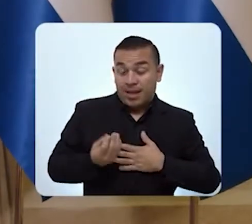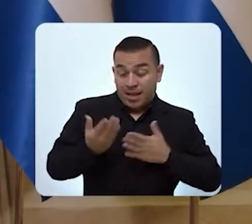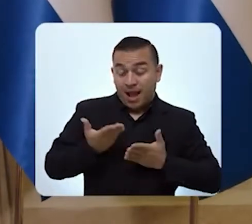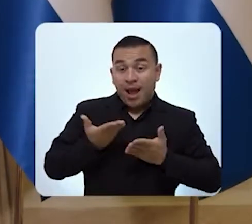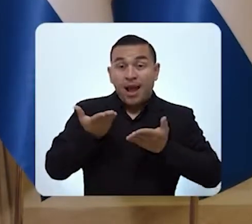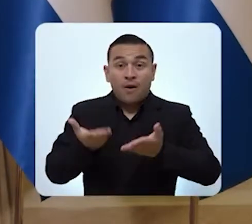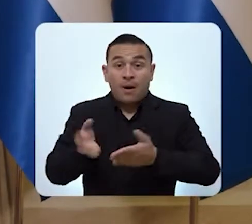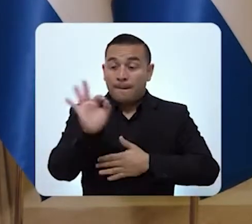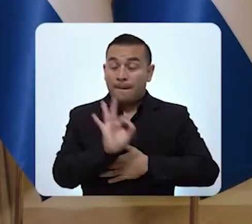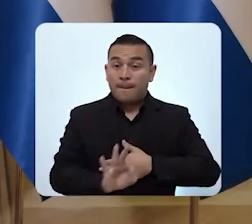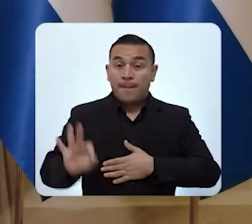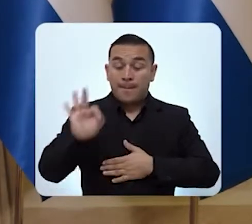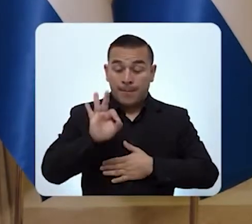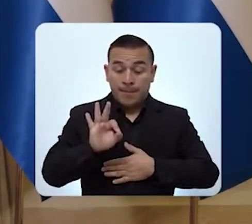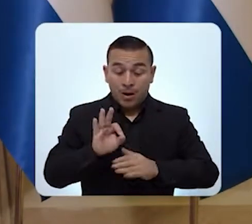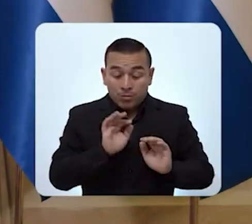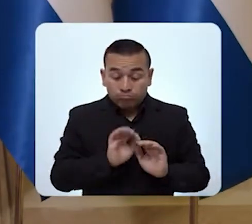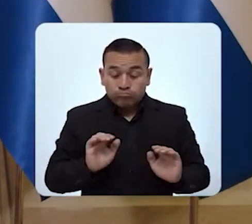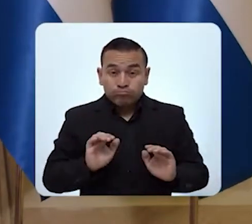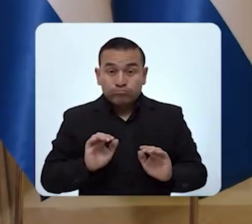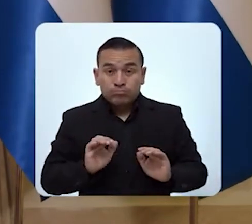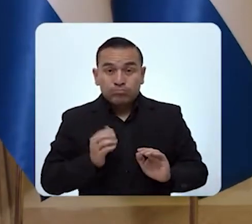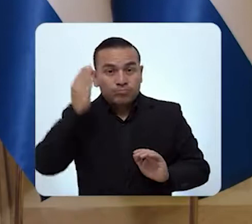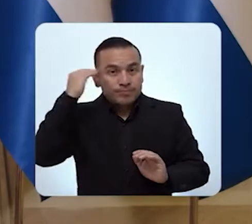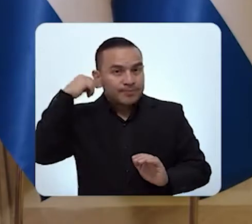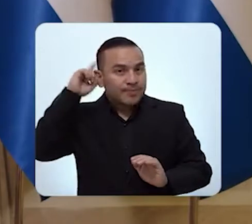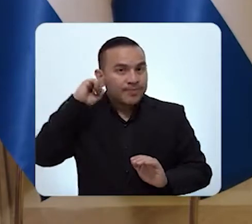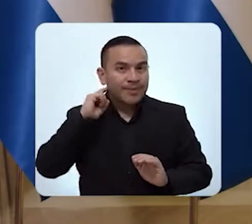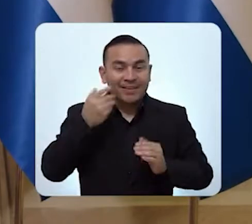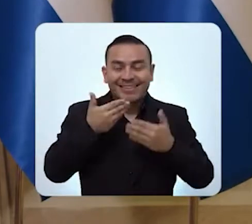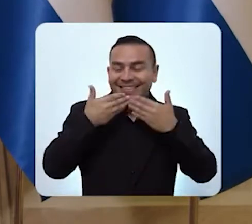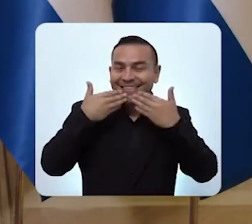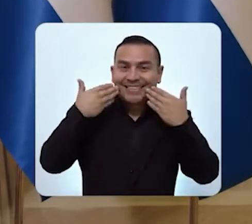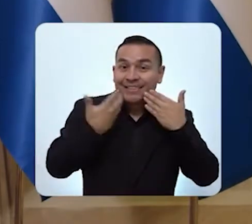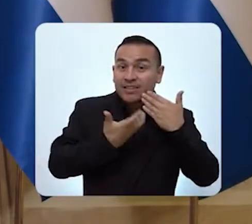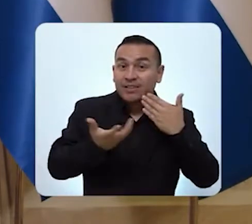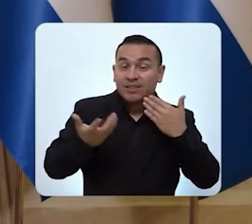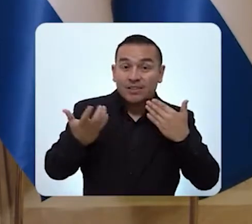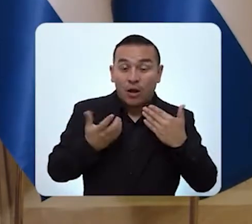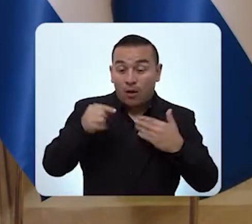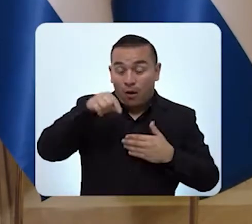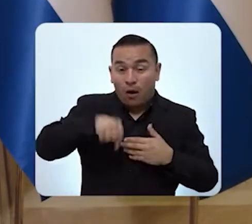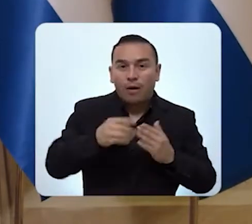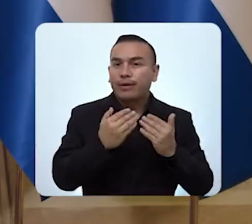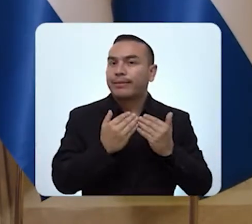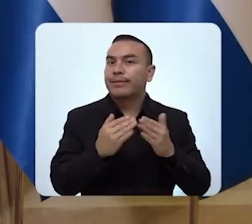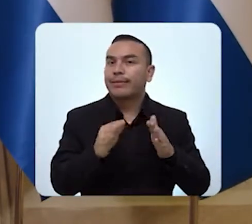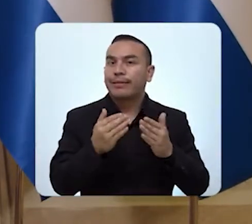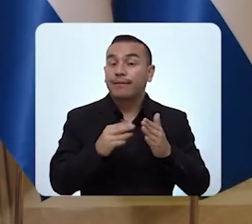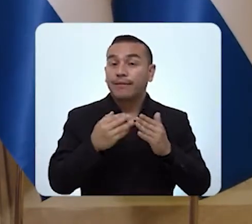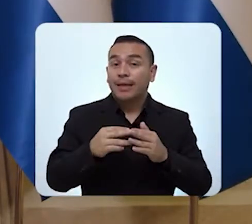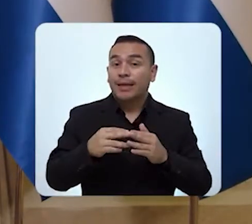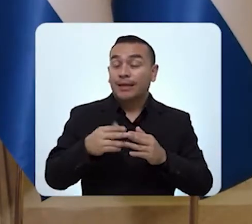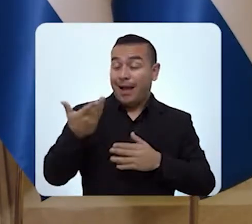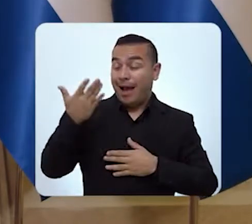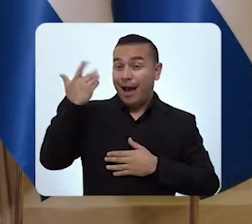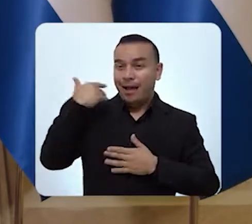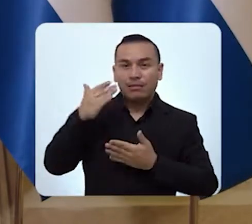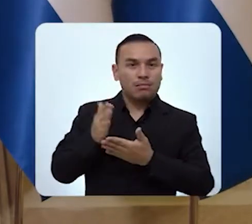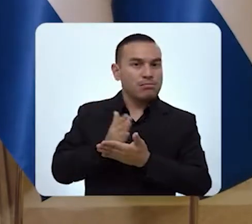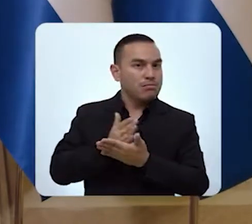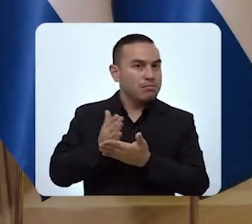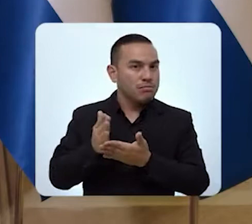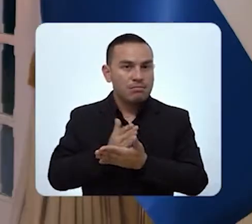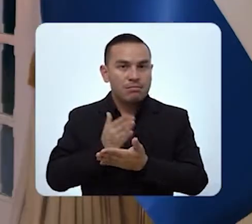la primera dama de la República presentó la iniciativa de ley Crecer Juntos. La primera dama de la República, Gabriela de